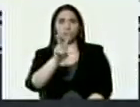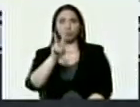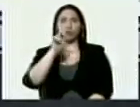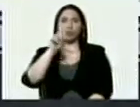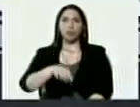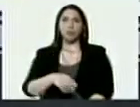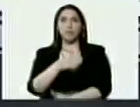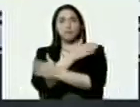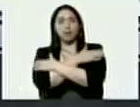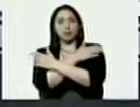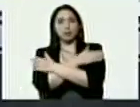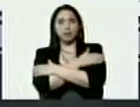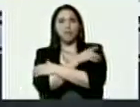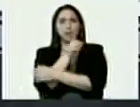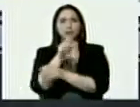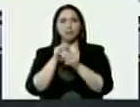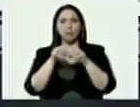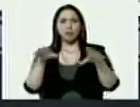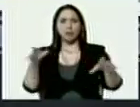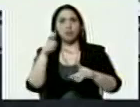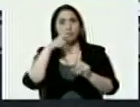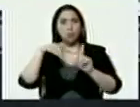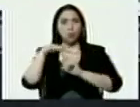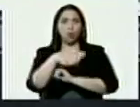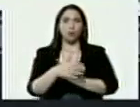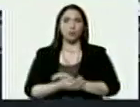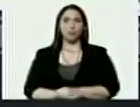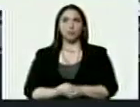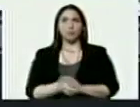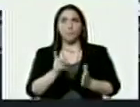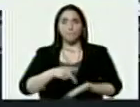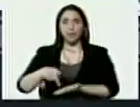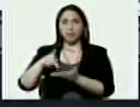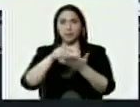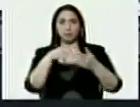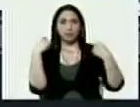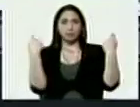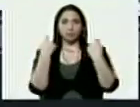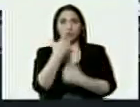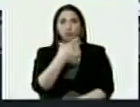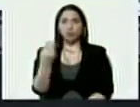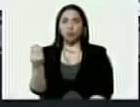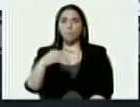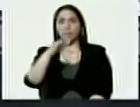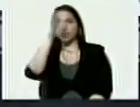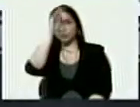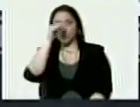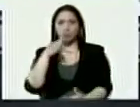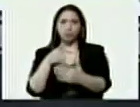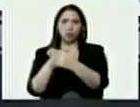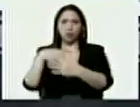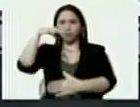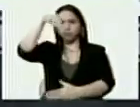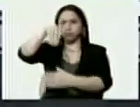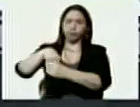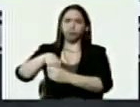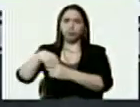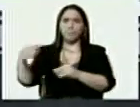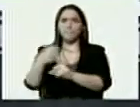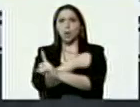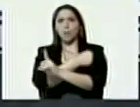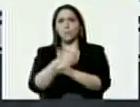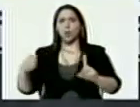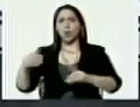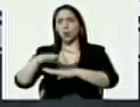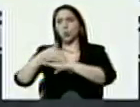Asimismo, felicitaba ese despliegue del pueblo organizado en la participación de esta campaña No Más Trump en contra del injerencismo y de las agresiones por